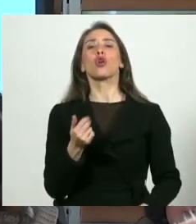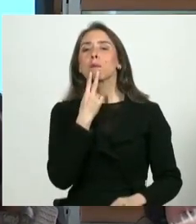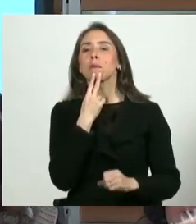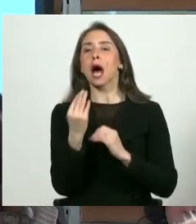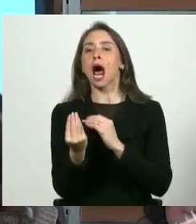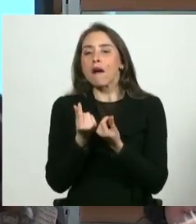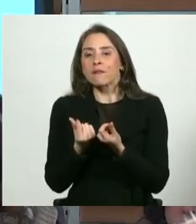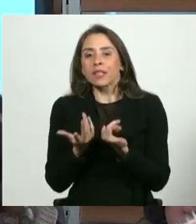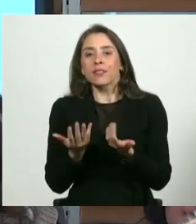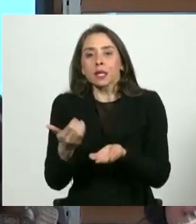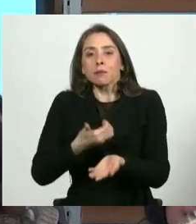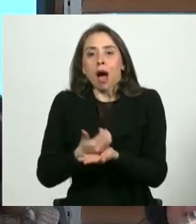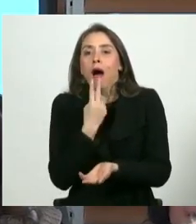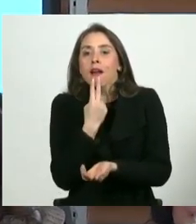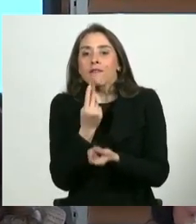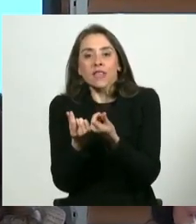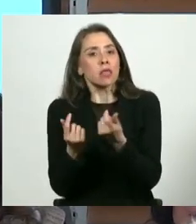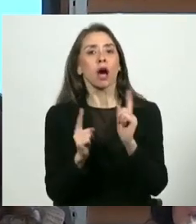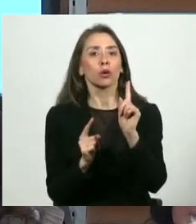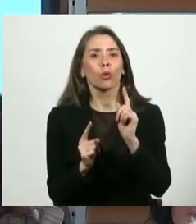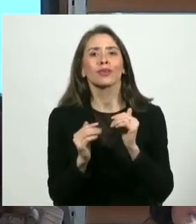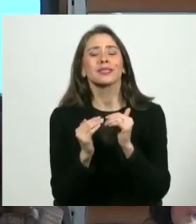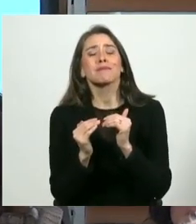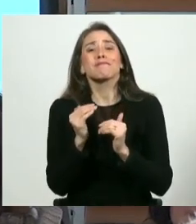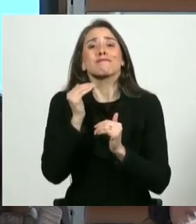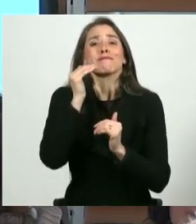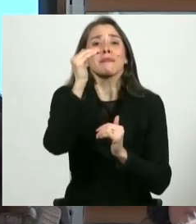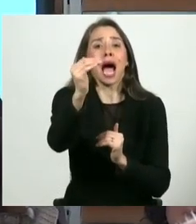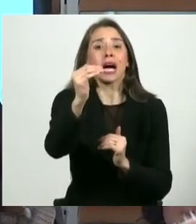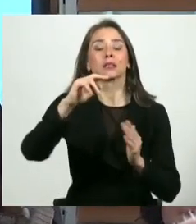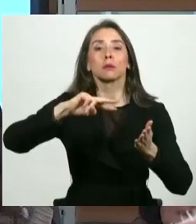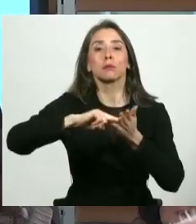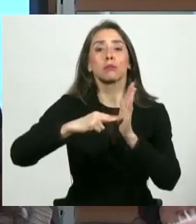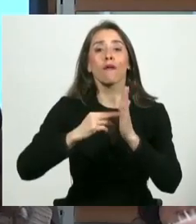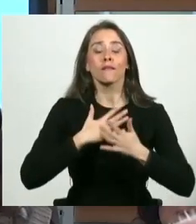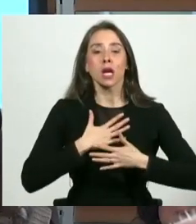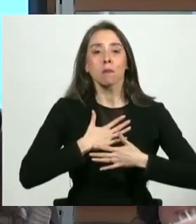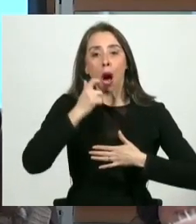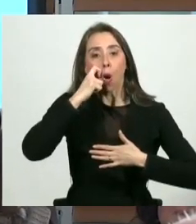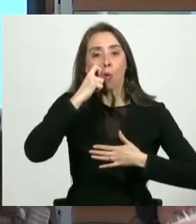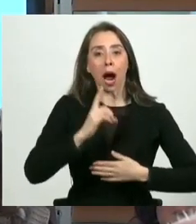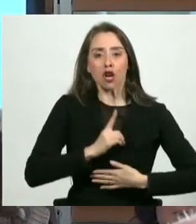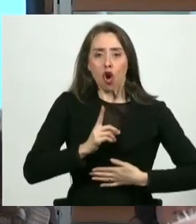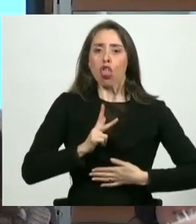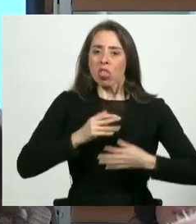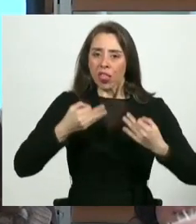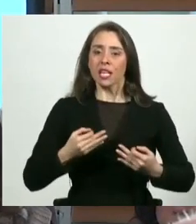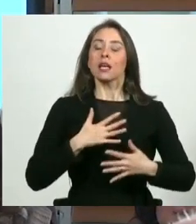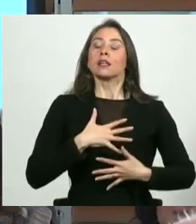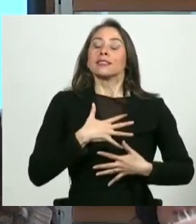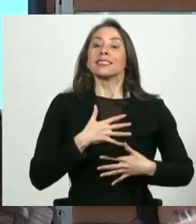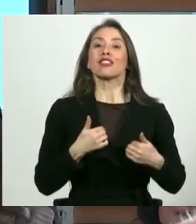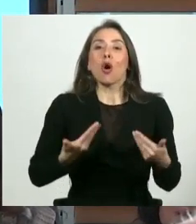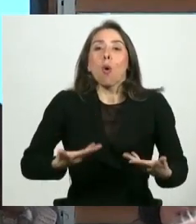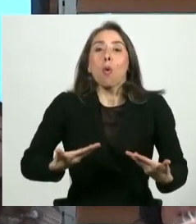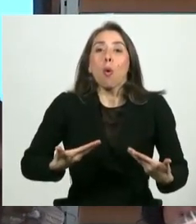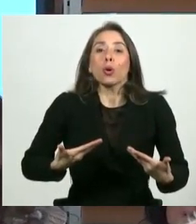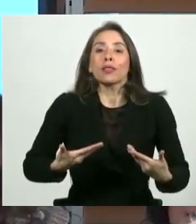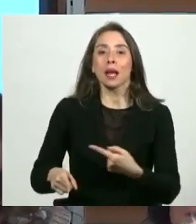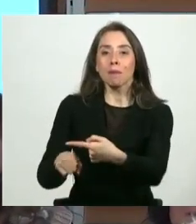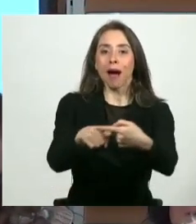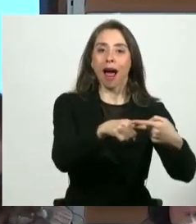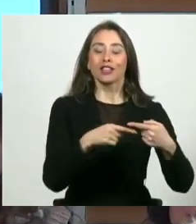subsistencia práctica para ganarse la vida, sino que es mucho más que eso. Es un problema de dignidad humana, en que uno necesita sentirse útil para la